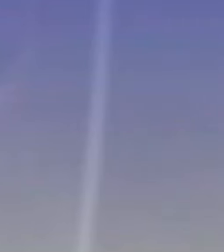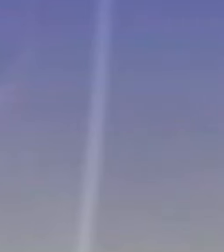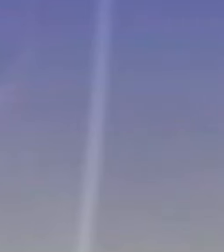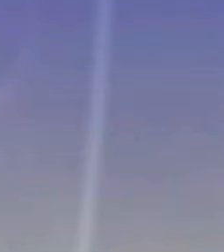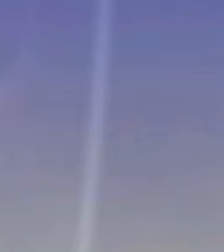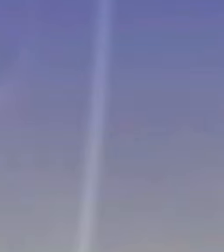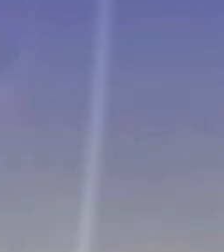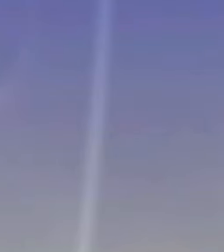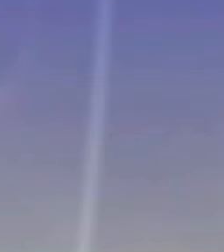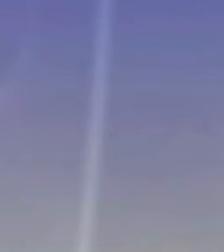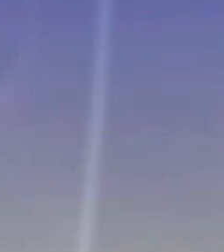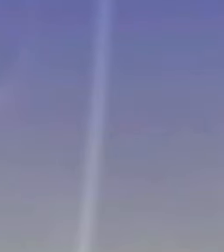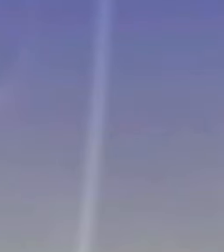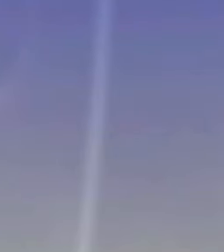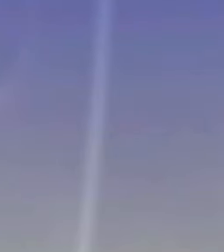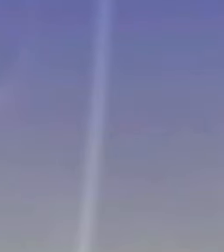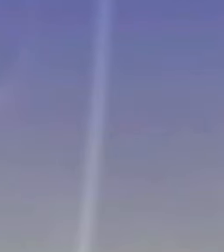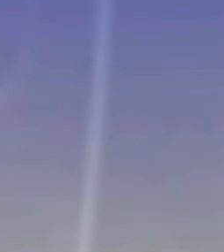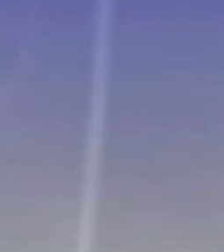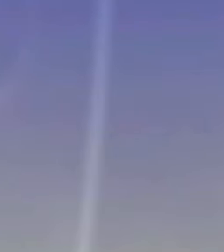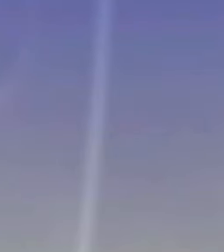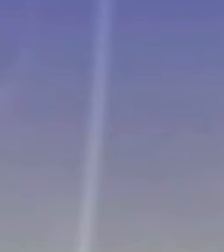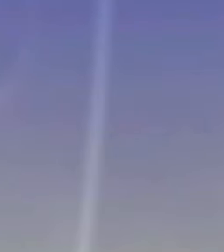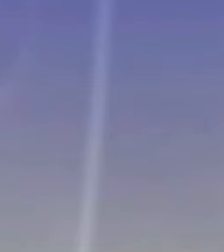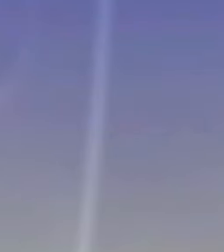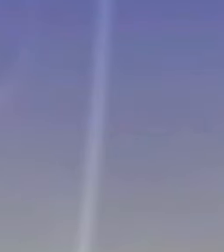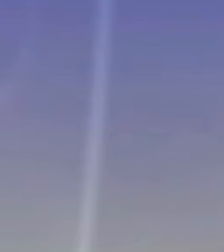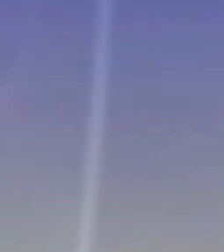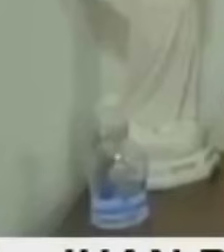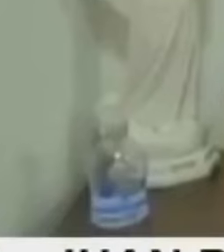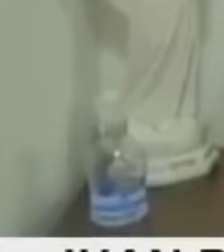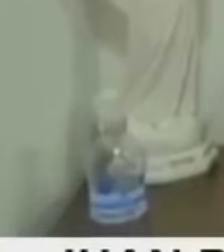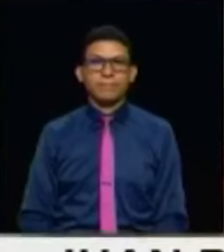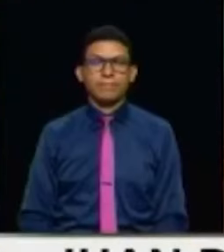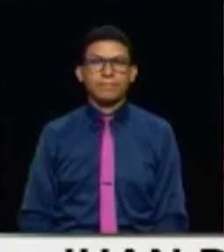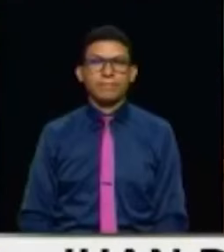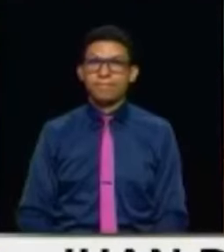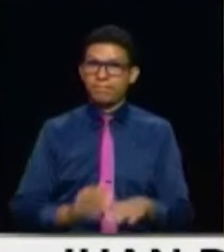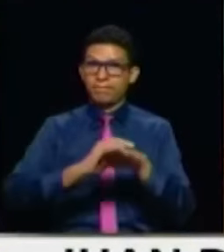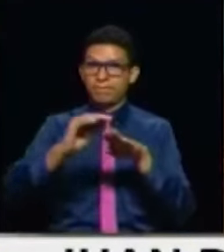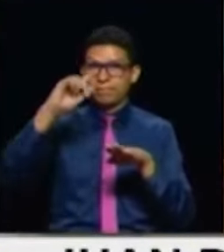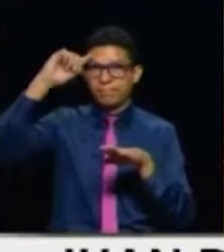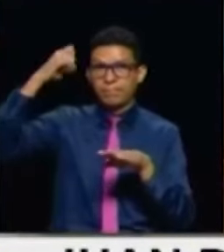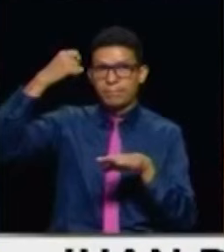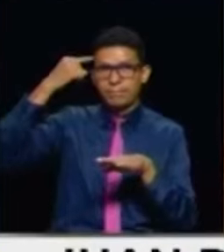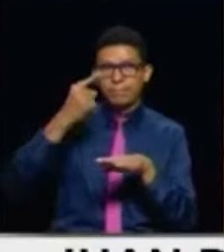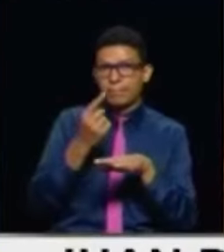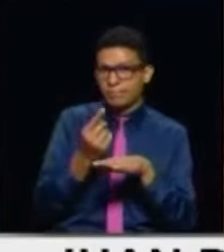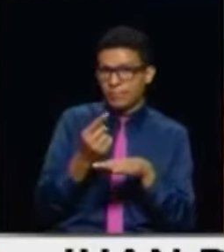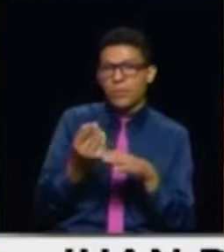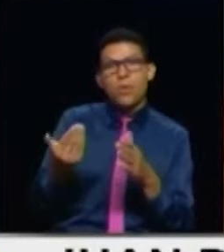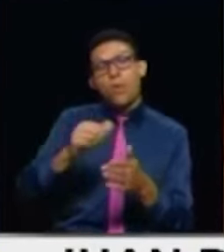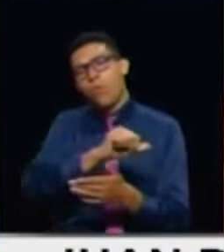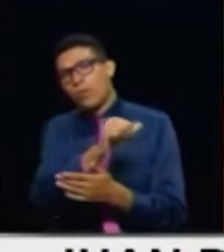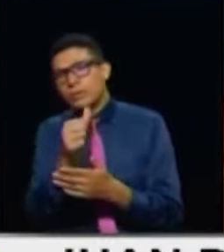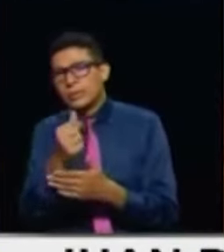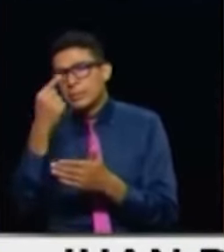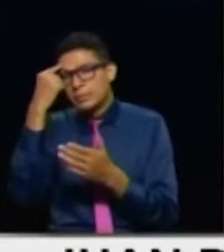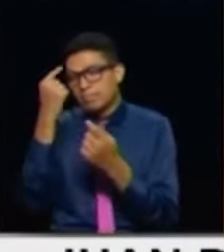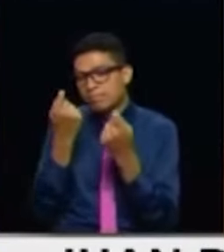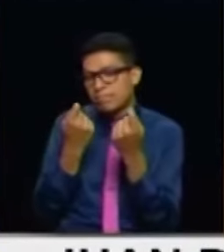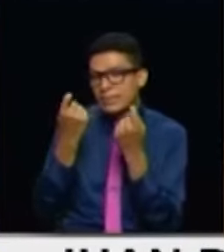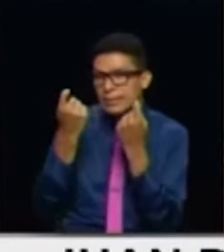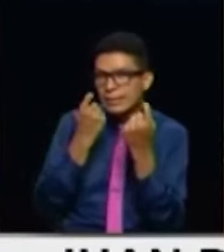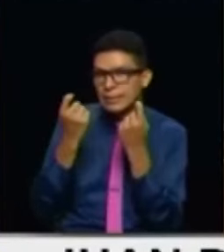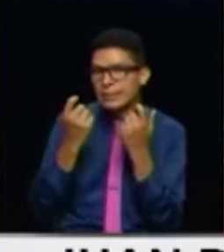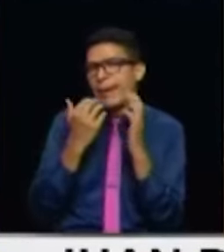2025 alcanzaría los 15.749 pesos. Invitamos al gobierno a que considere otra serie de alternativas,